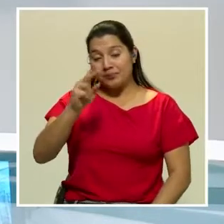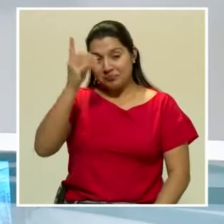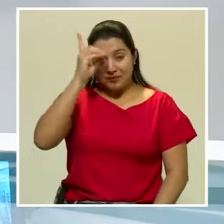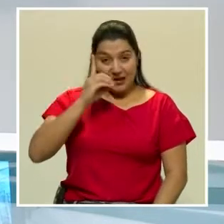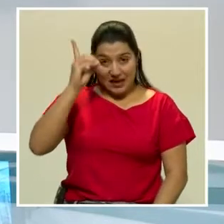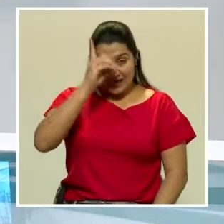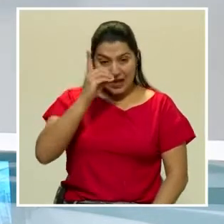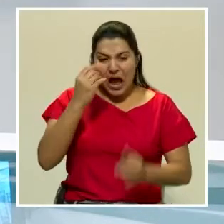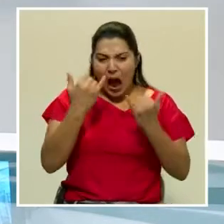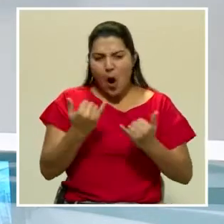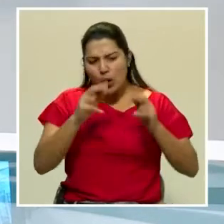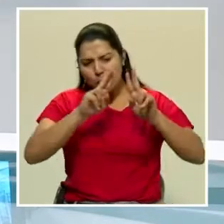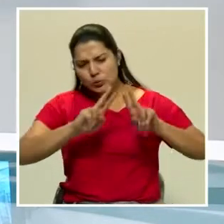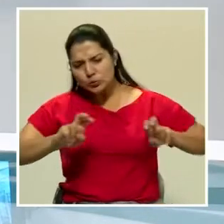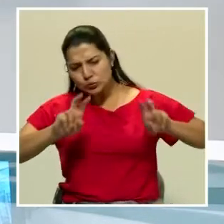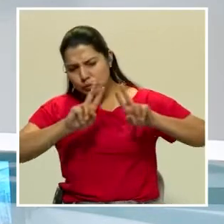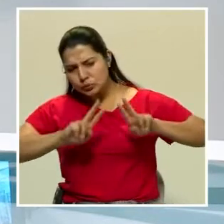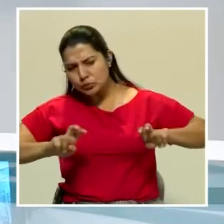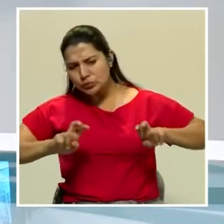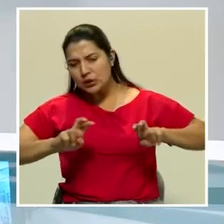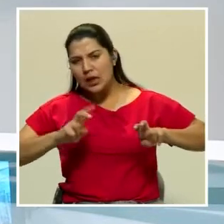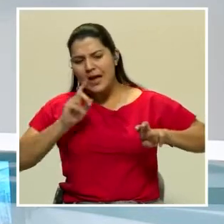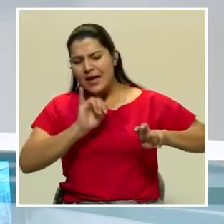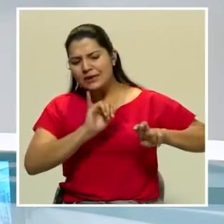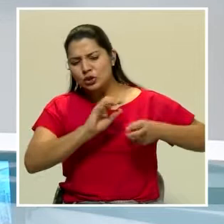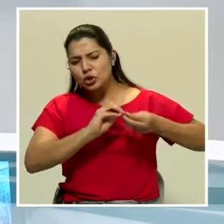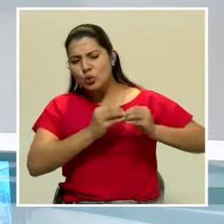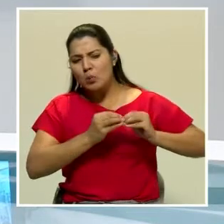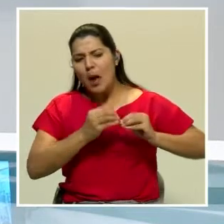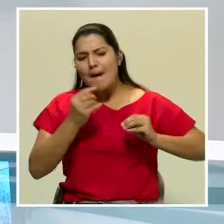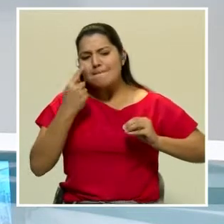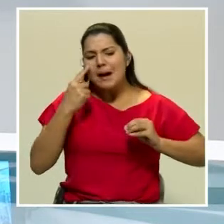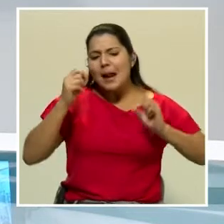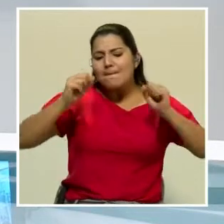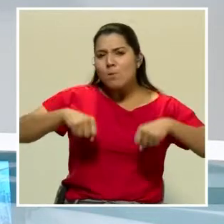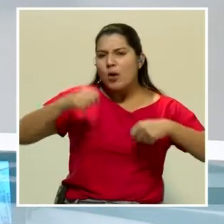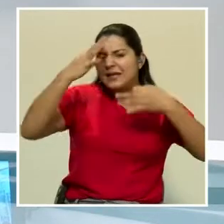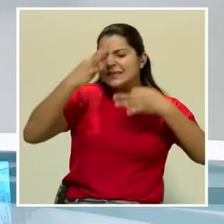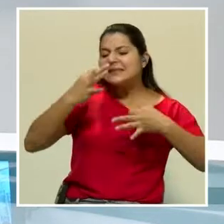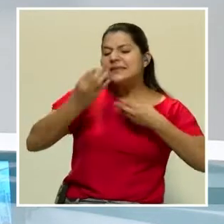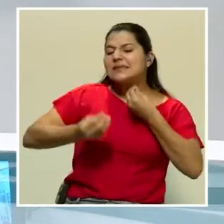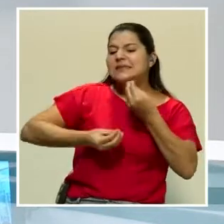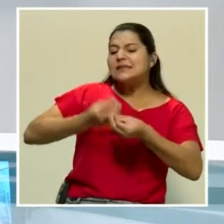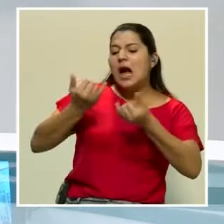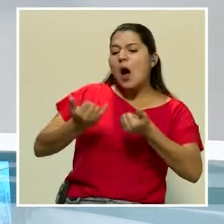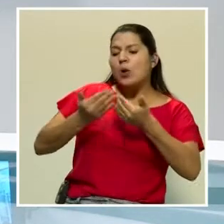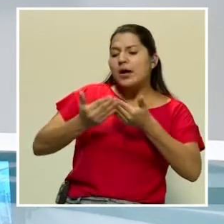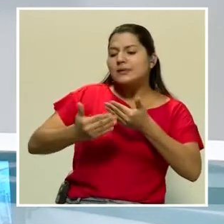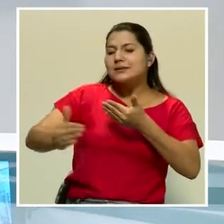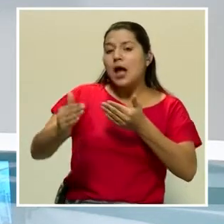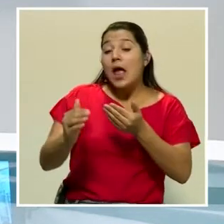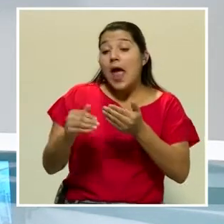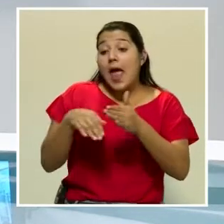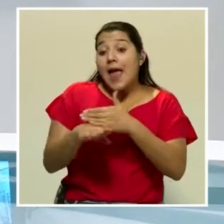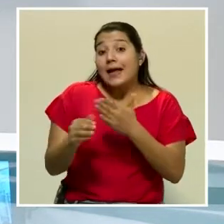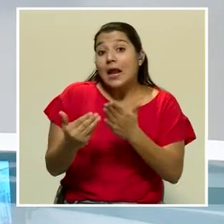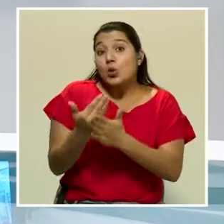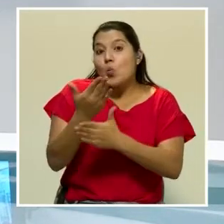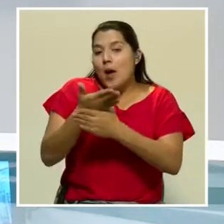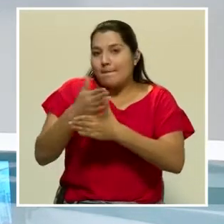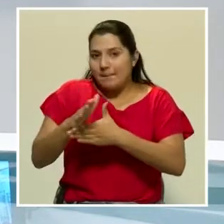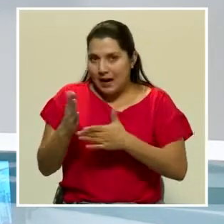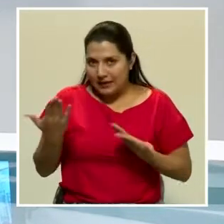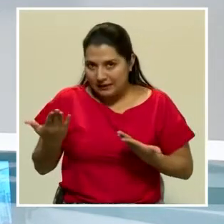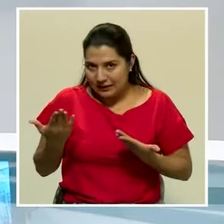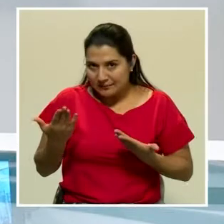estas cifras para decidir cómo y hacia dónde se avanza en esta nueva fase, si hay que